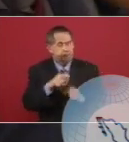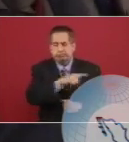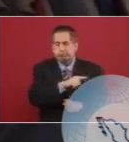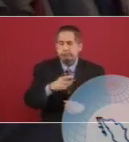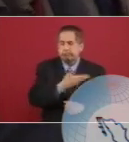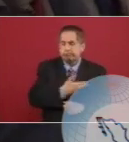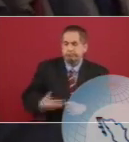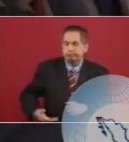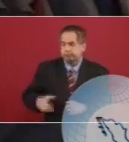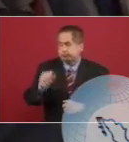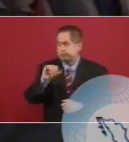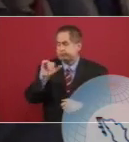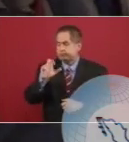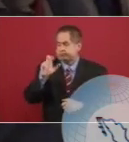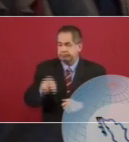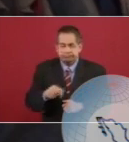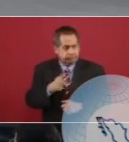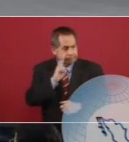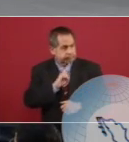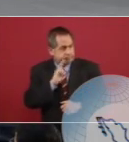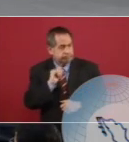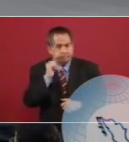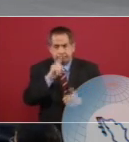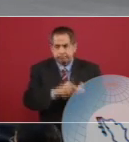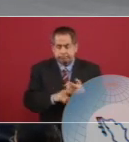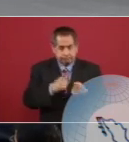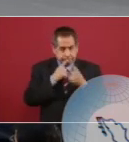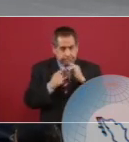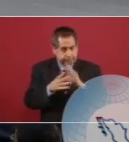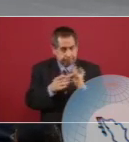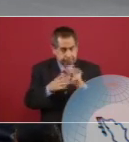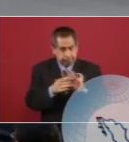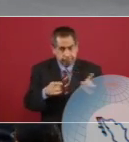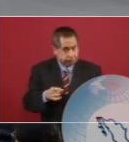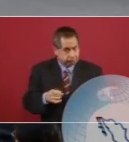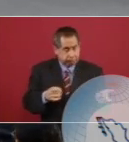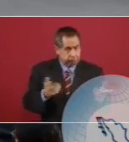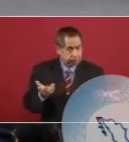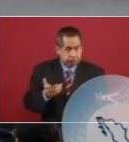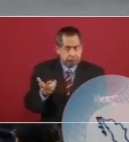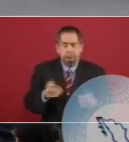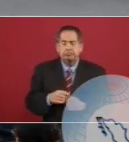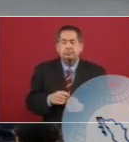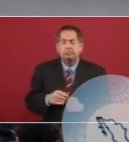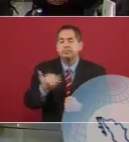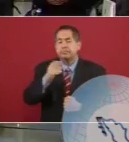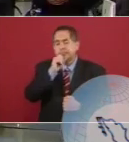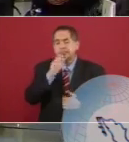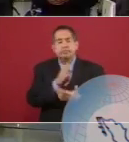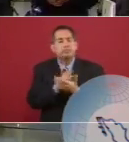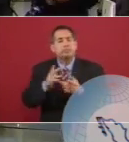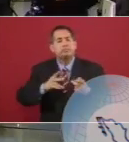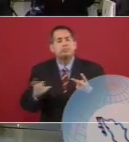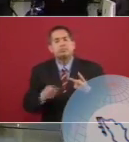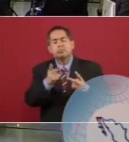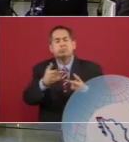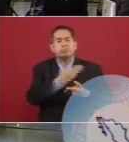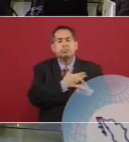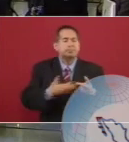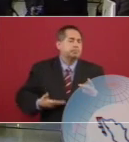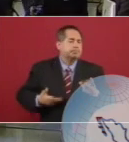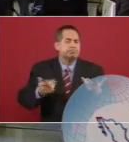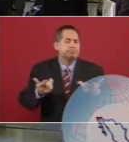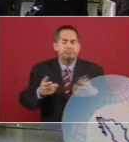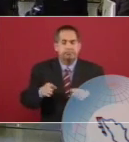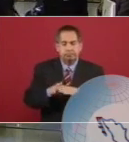tema. Quisiera saber si ya han tomado algunas acciones en ese sentido. Y por otro lado, también preguntarle, presidente, en